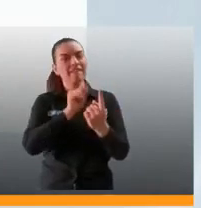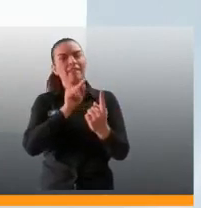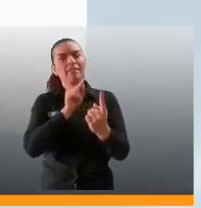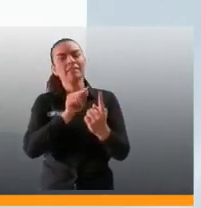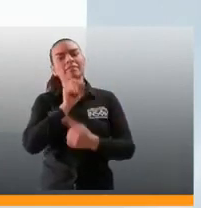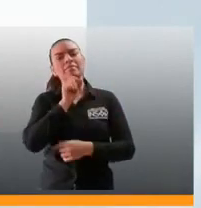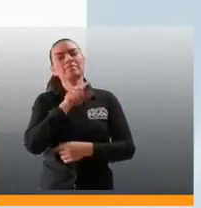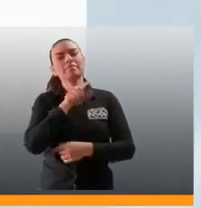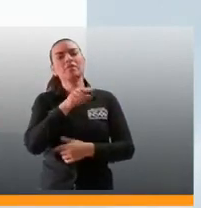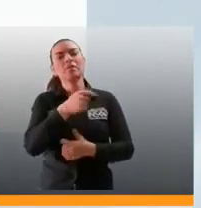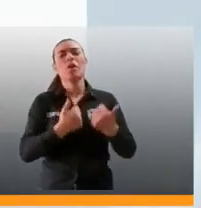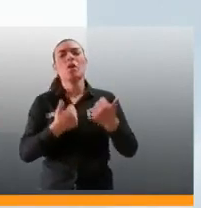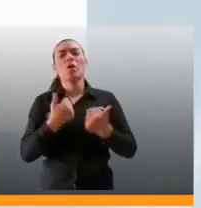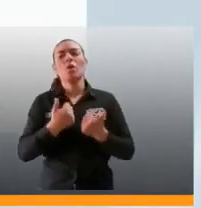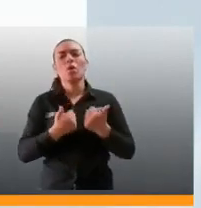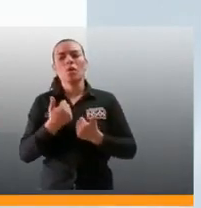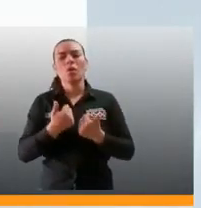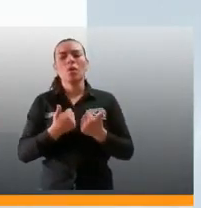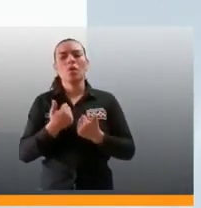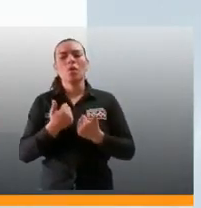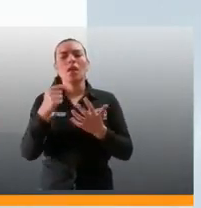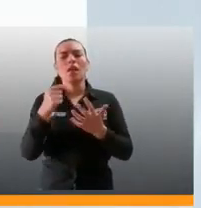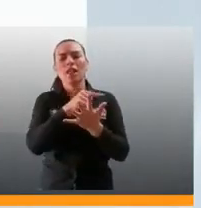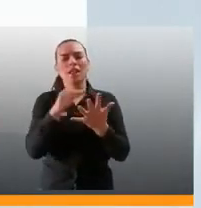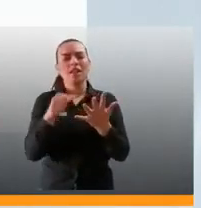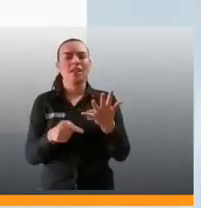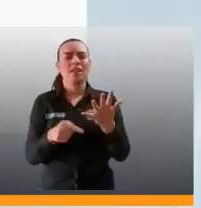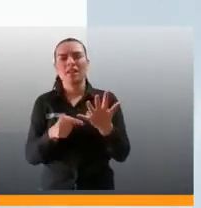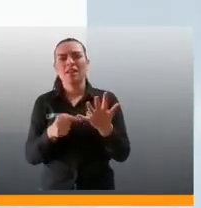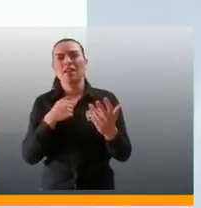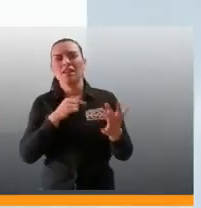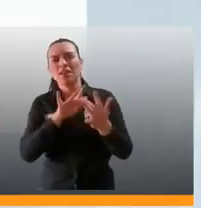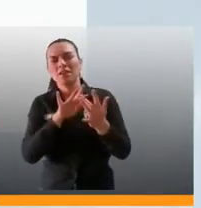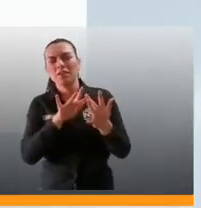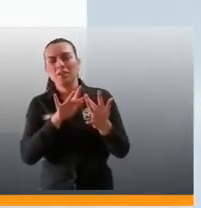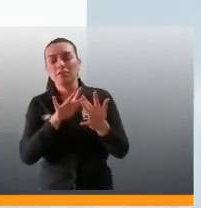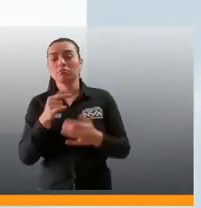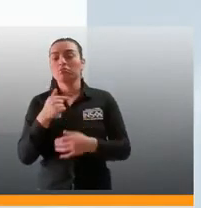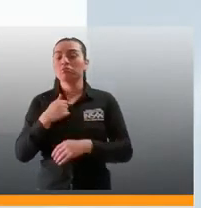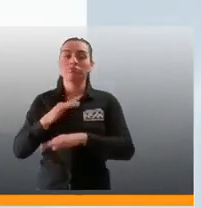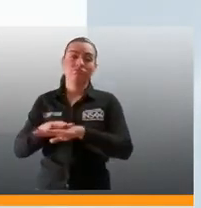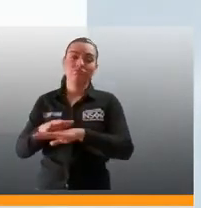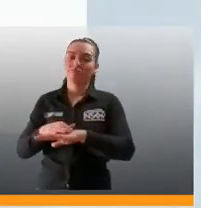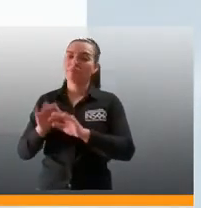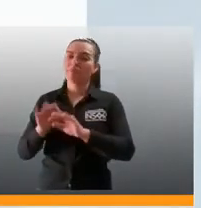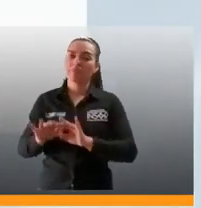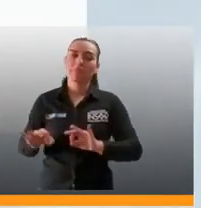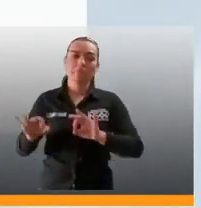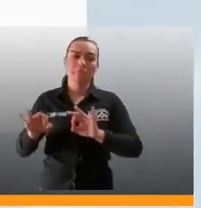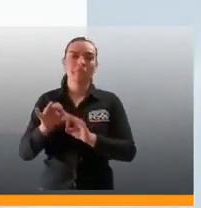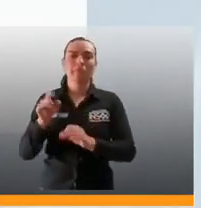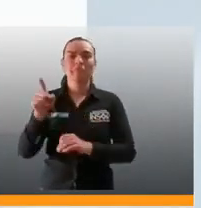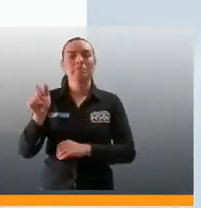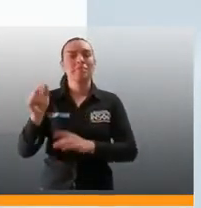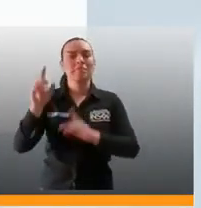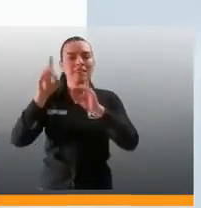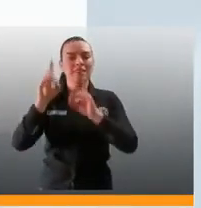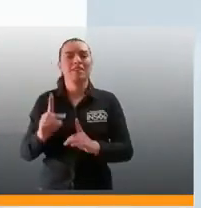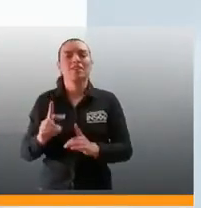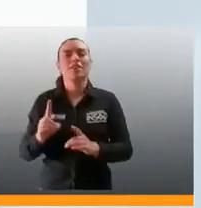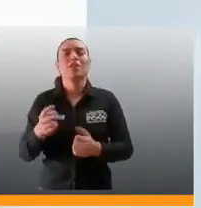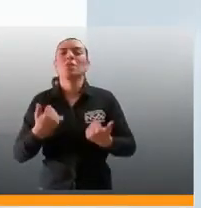¿cuáles y cuántas debo de utilizar? Yo siempre les digo, lo primero es, defina cuál es su objetivo,